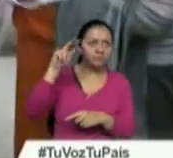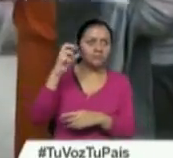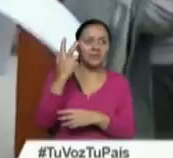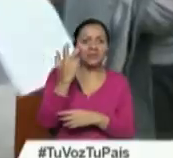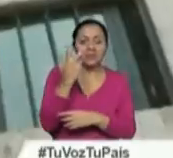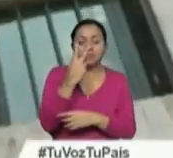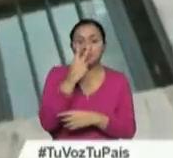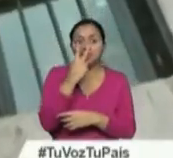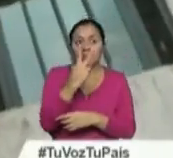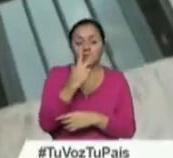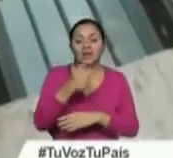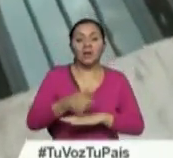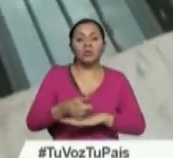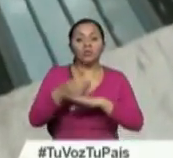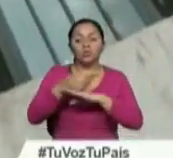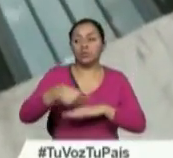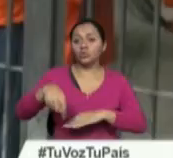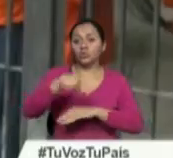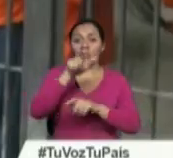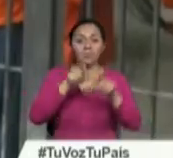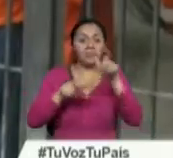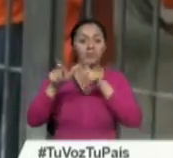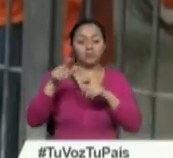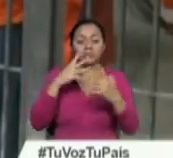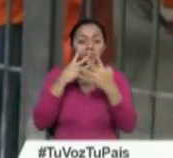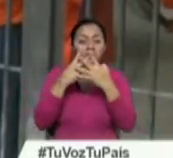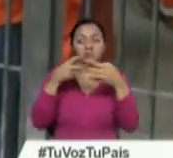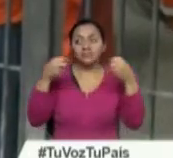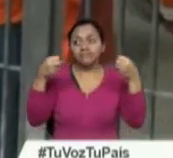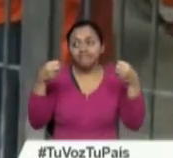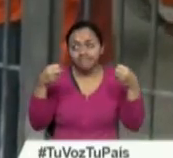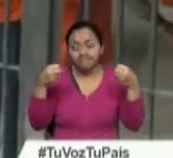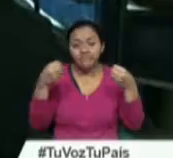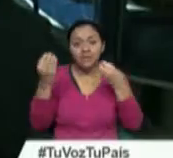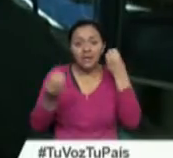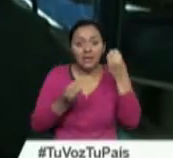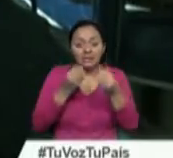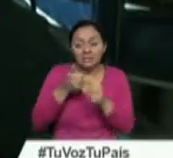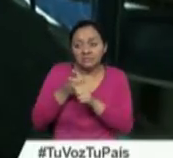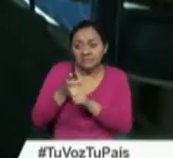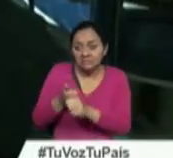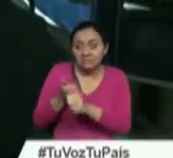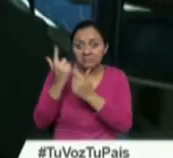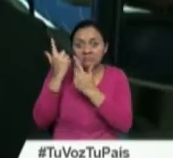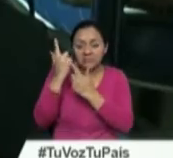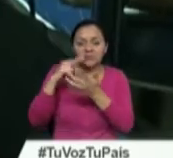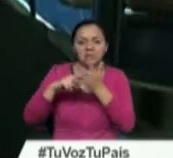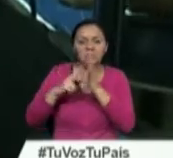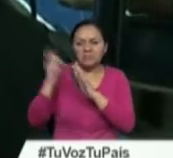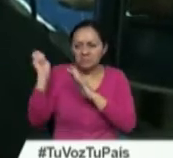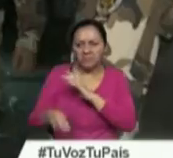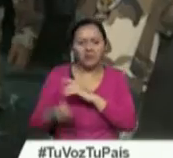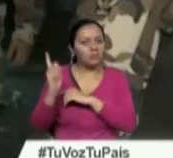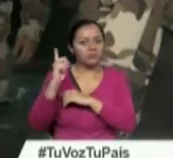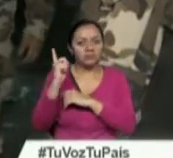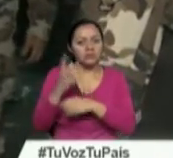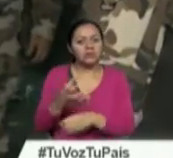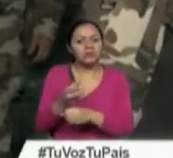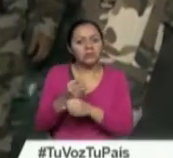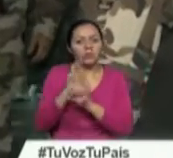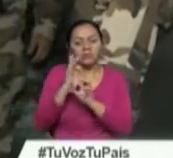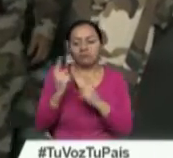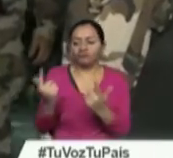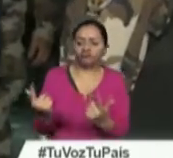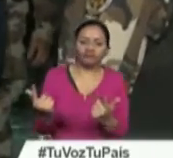que el trato de las autoridades y personal de custodia hacia las personas privadas de la libertad brindan seguridad y aseguran condiciones